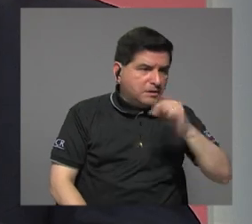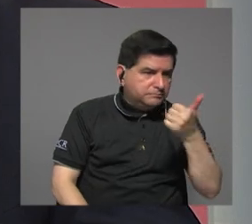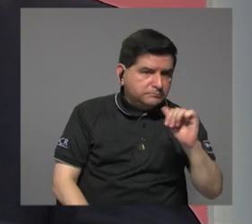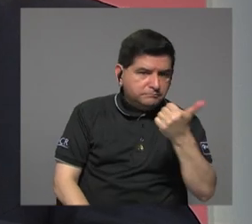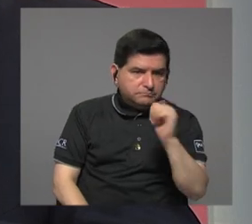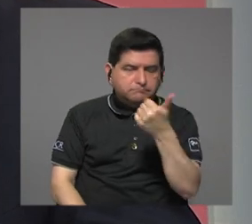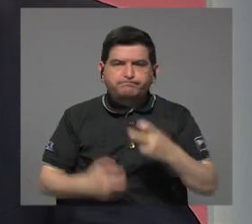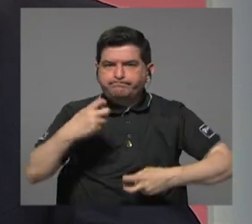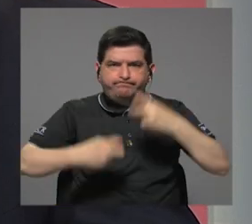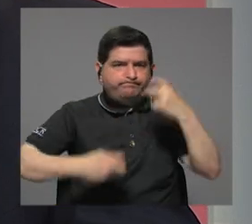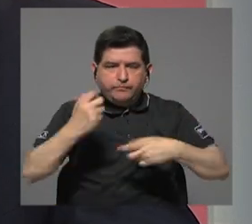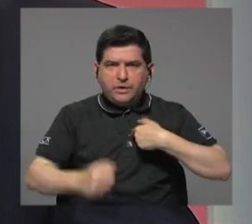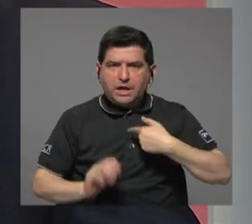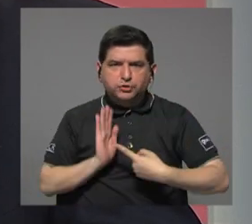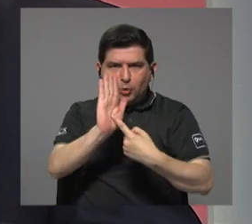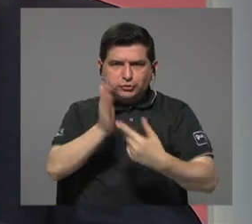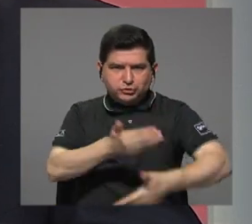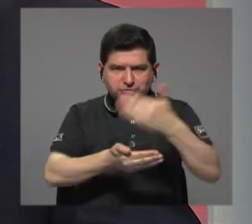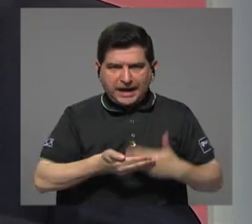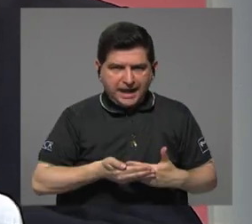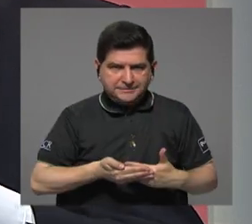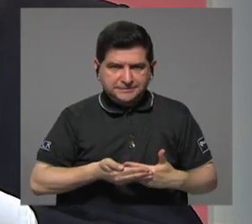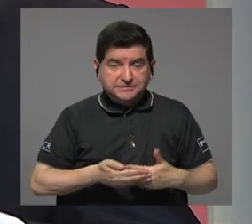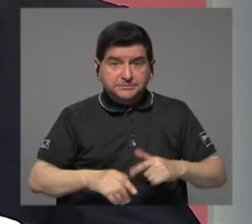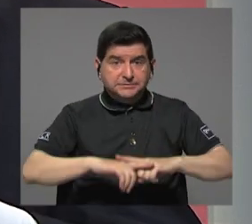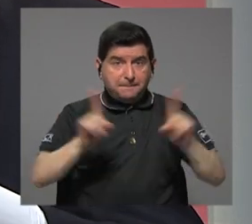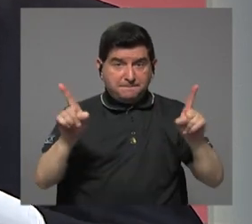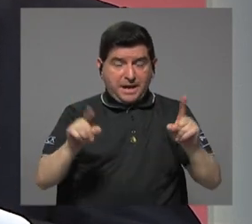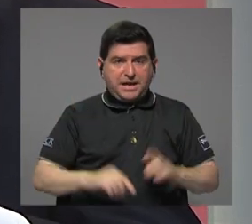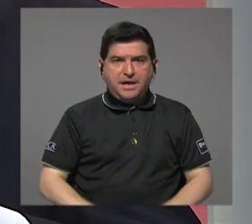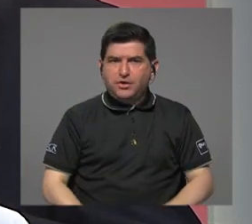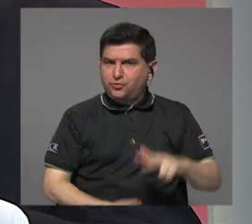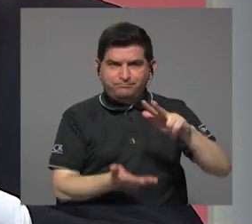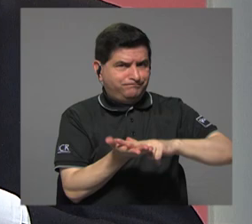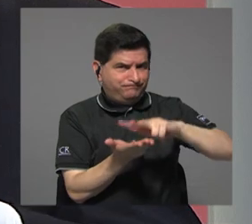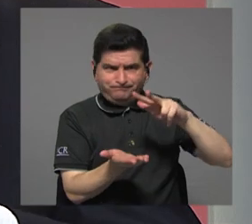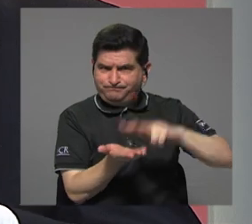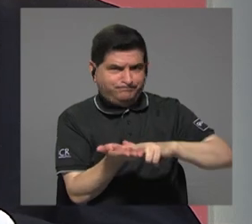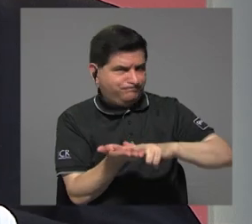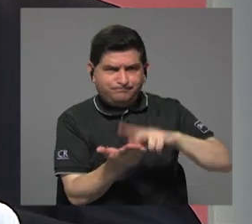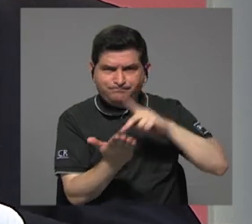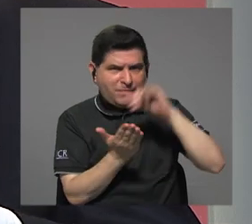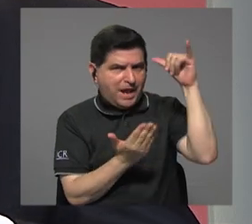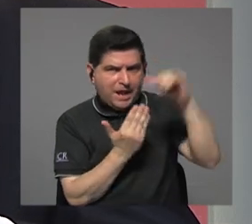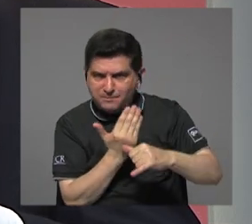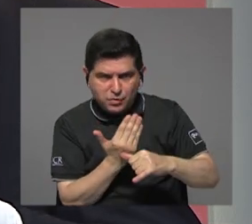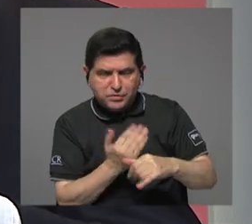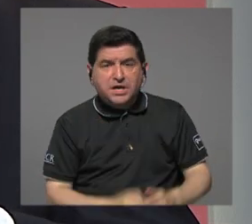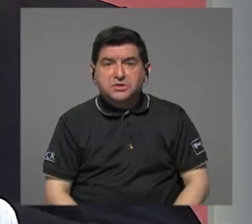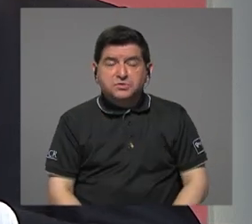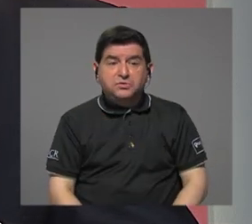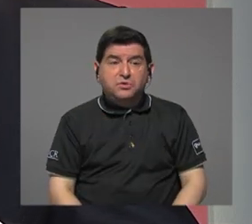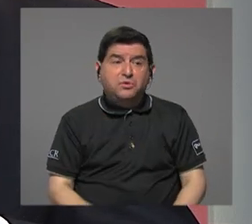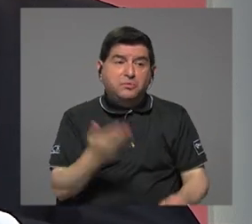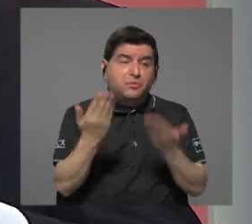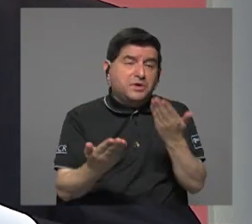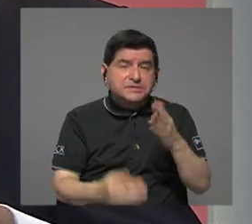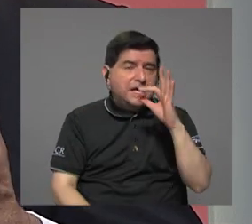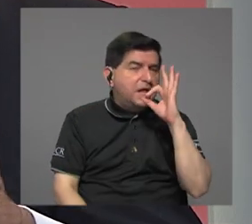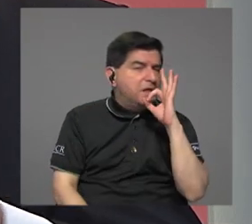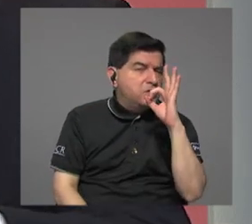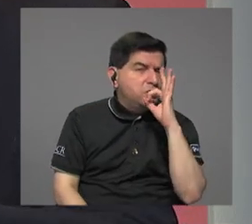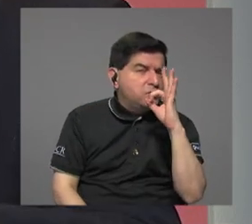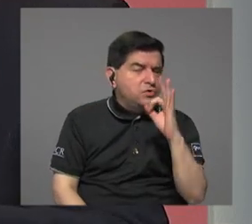problemas que yo señalé pero si no se aprueba este proyecto porque no quede bien